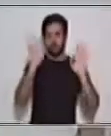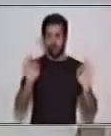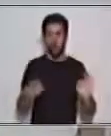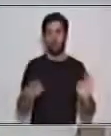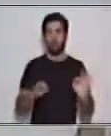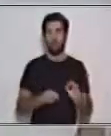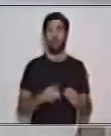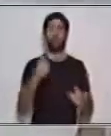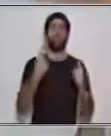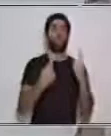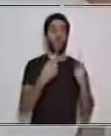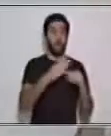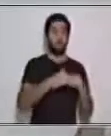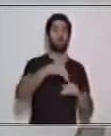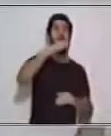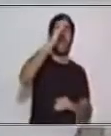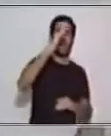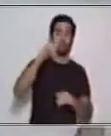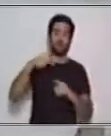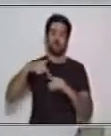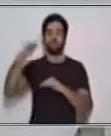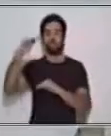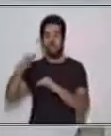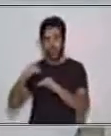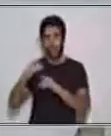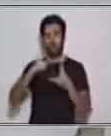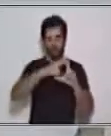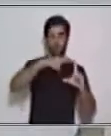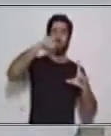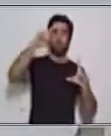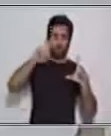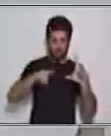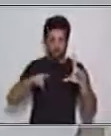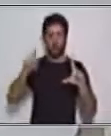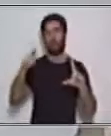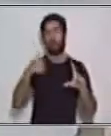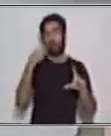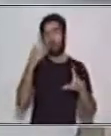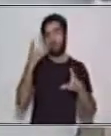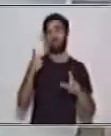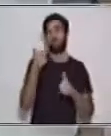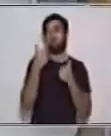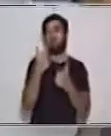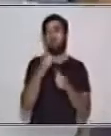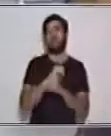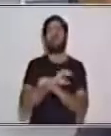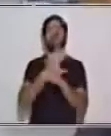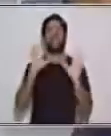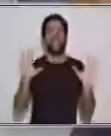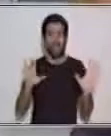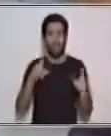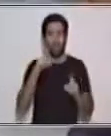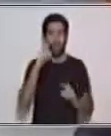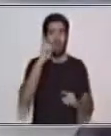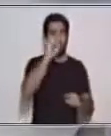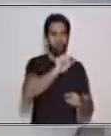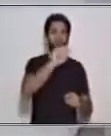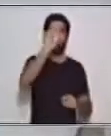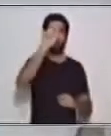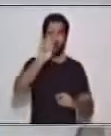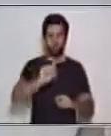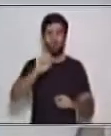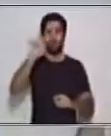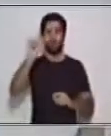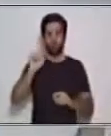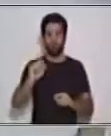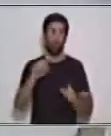¿Qué dato es mayor? ¿Qué dato es menor? Gráficamente lo observo muy bien, ¿verdad? Los puntos que representan o que